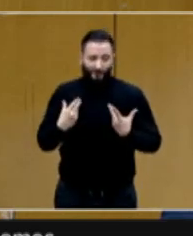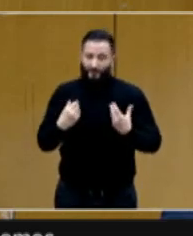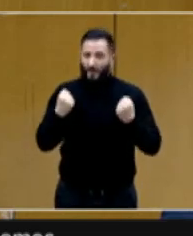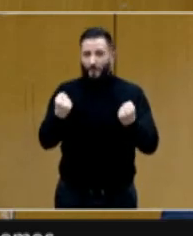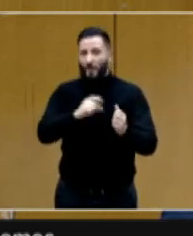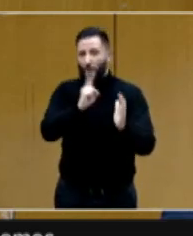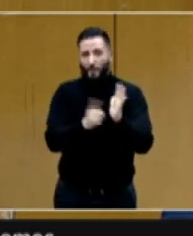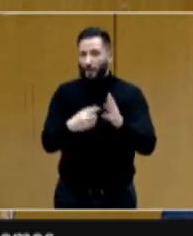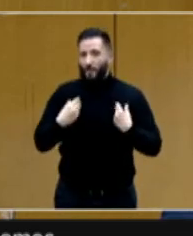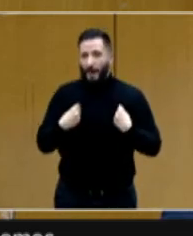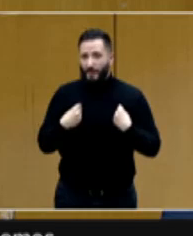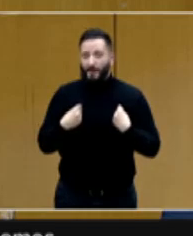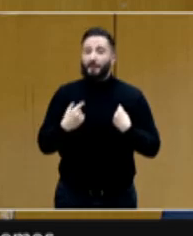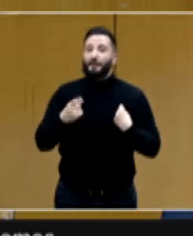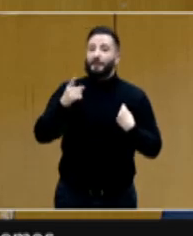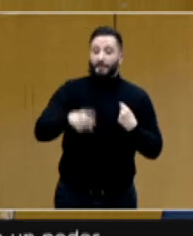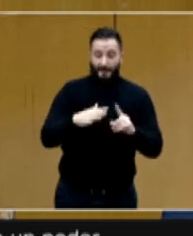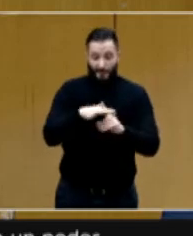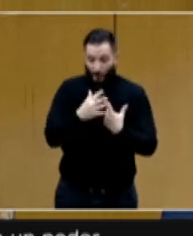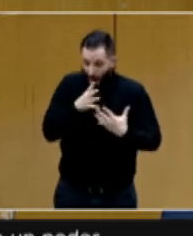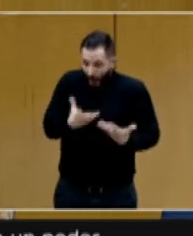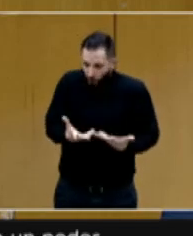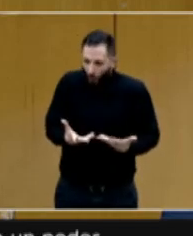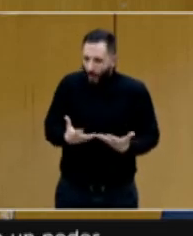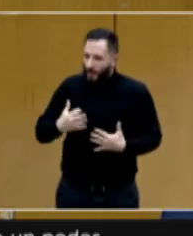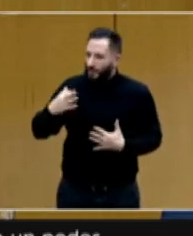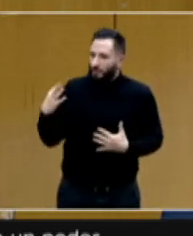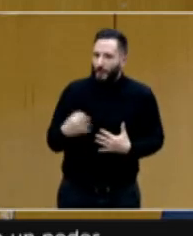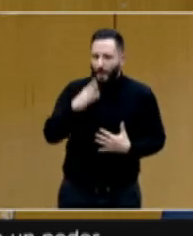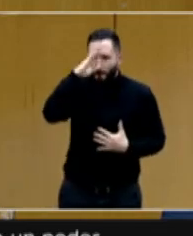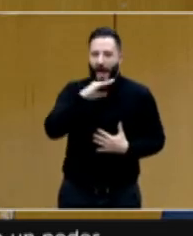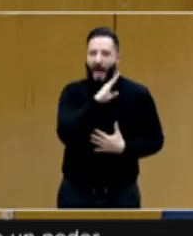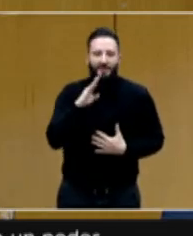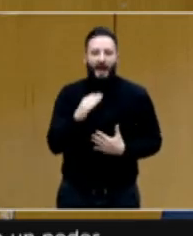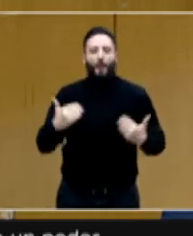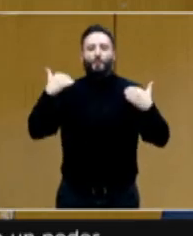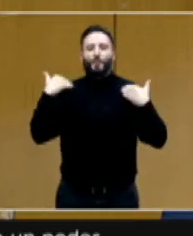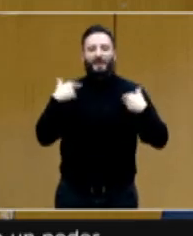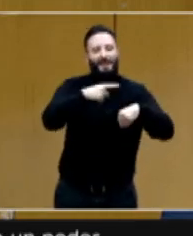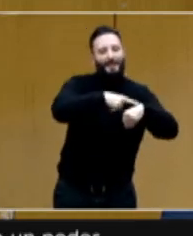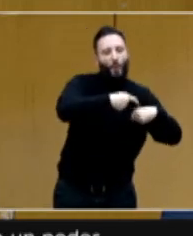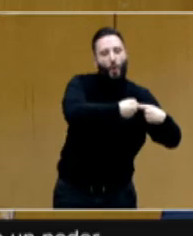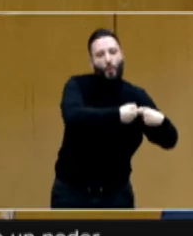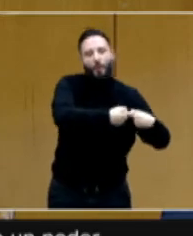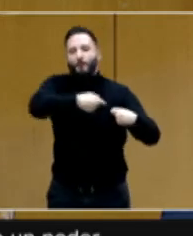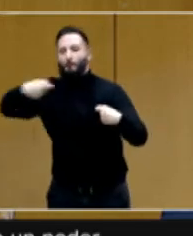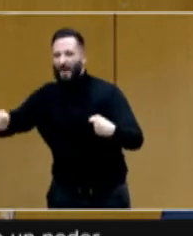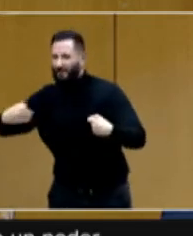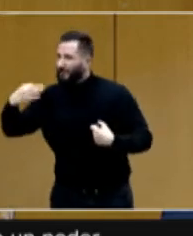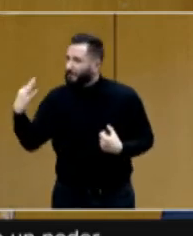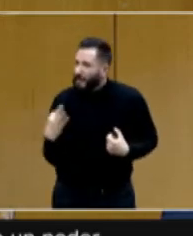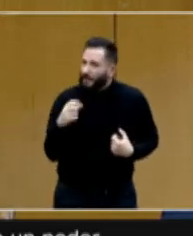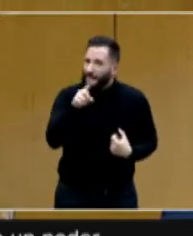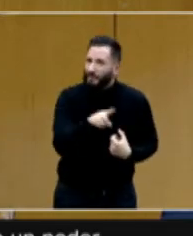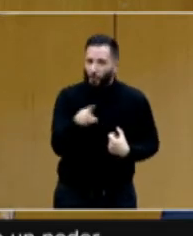crianza entonces ante la situación actual debe haber prórroga de la patria potestad que es un poder es una institución más protectora